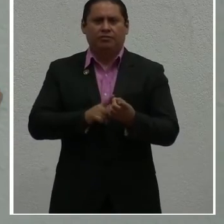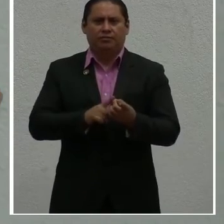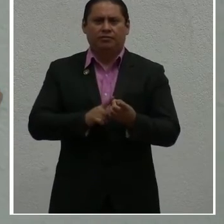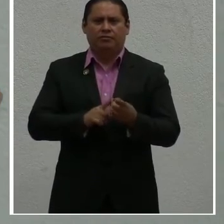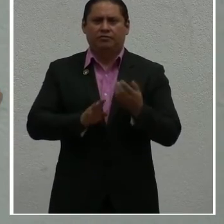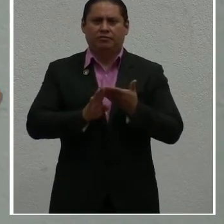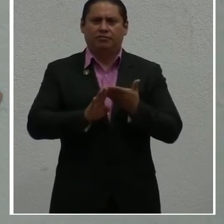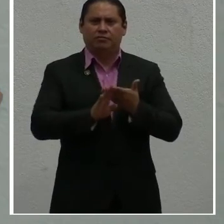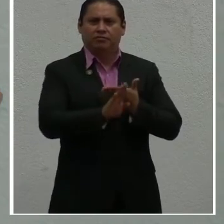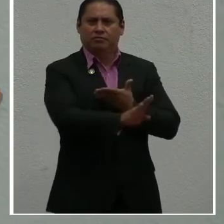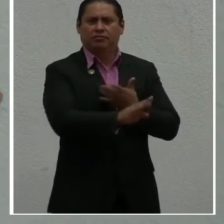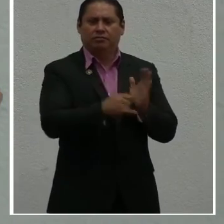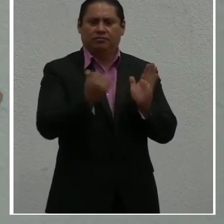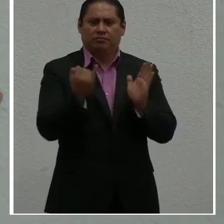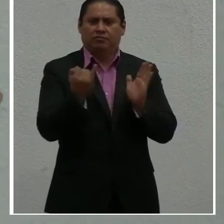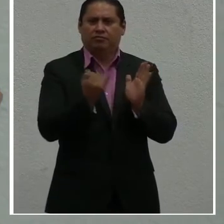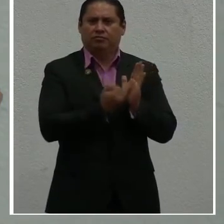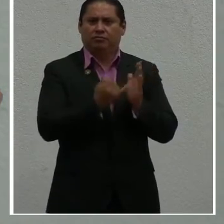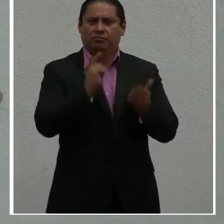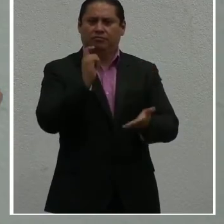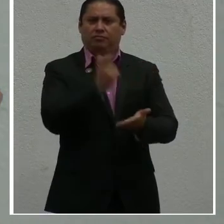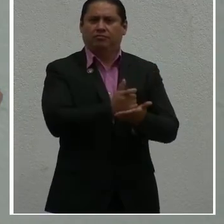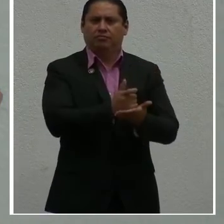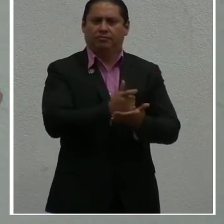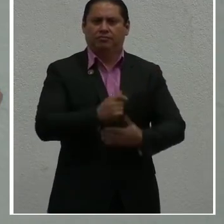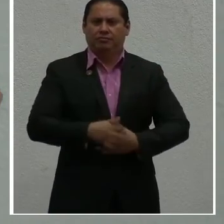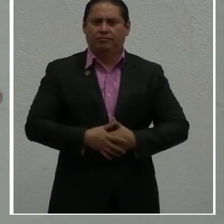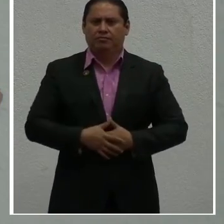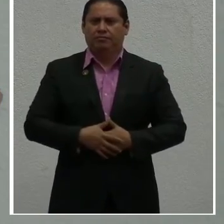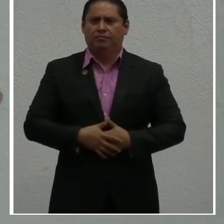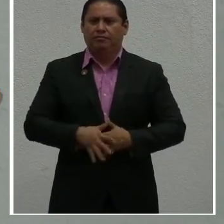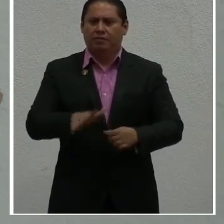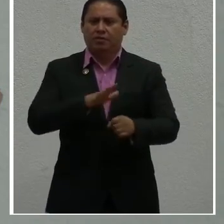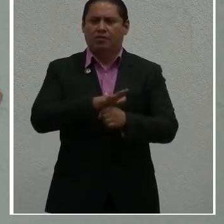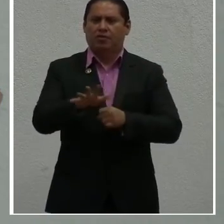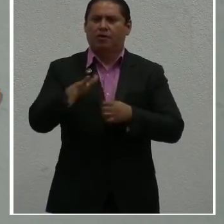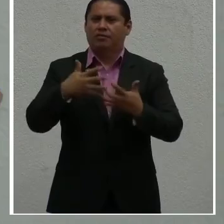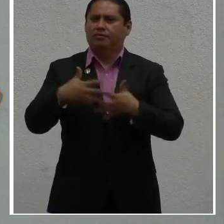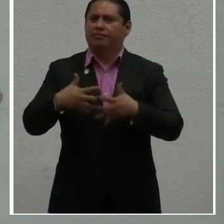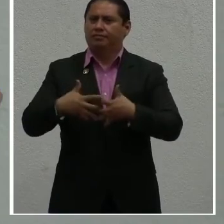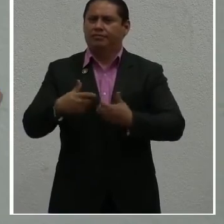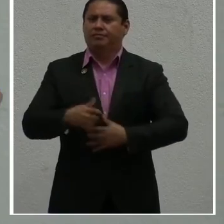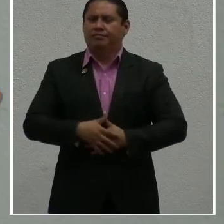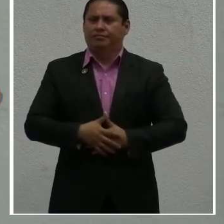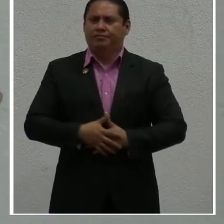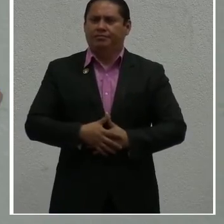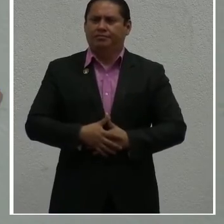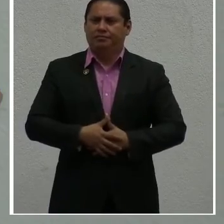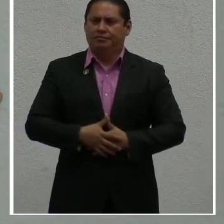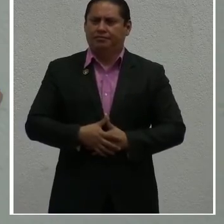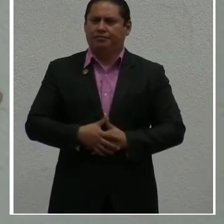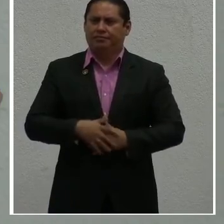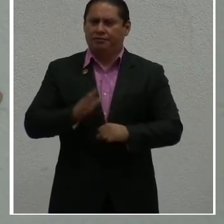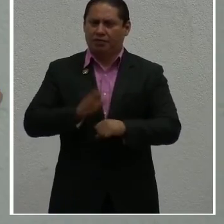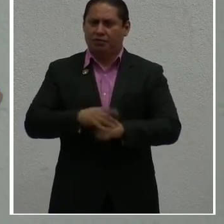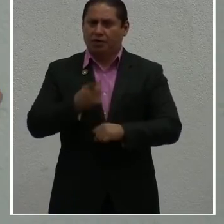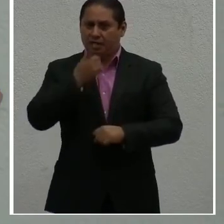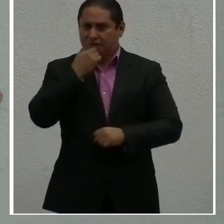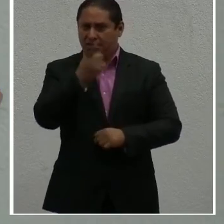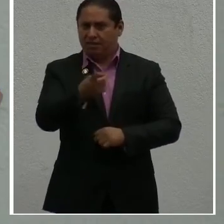evitan y evaden el apoyo. ¿Y cuáles son esas empresas? Porque ahí está en el